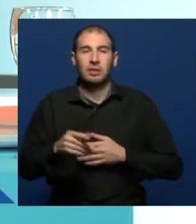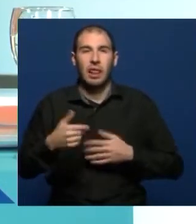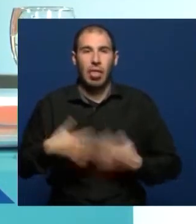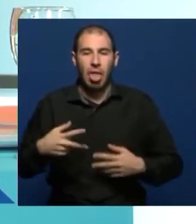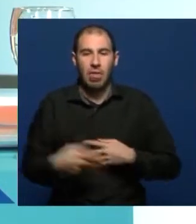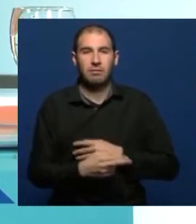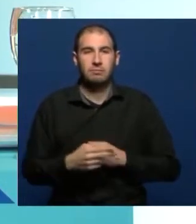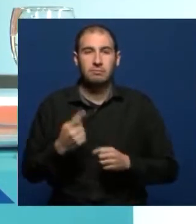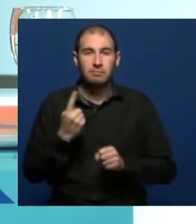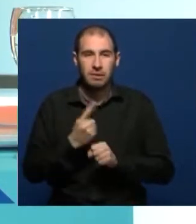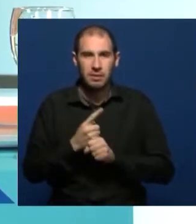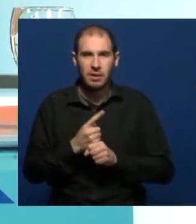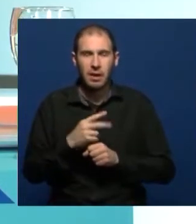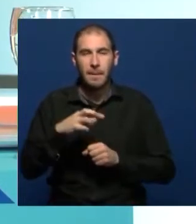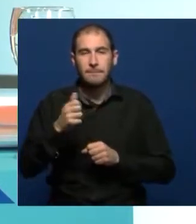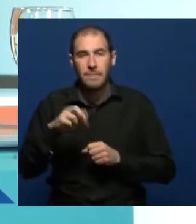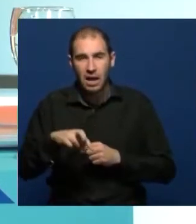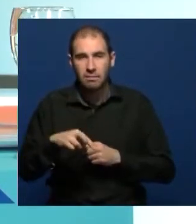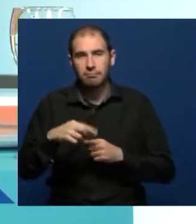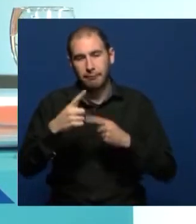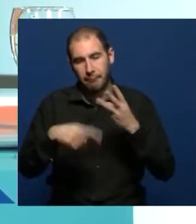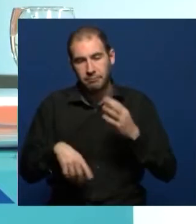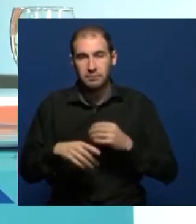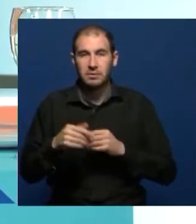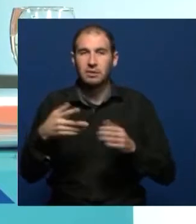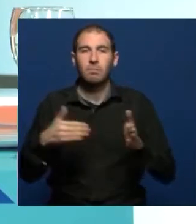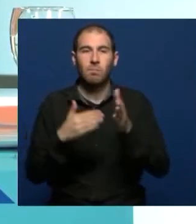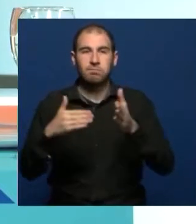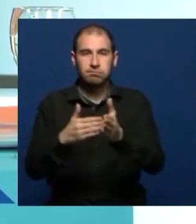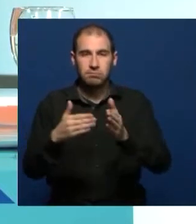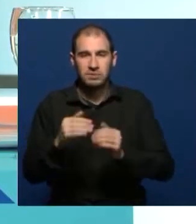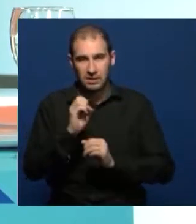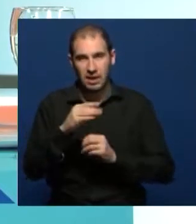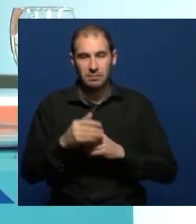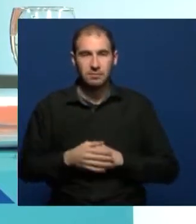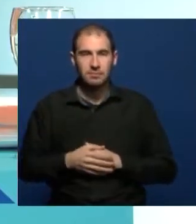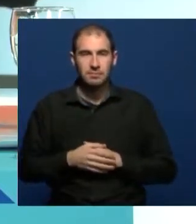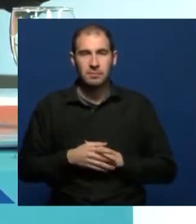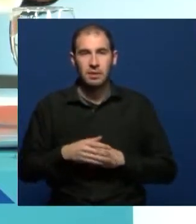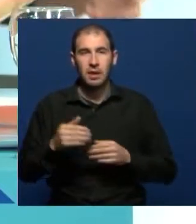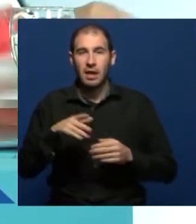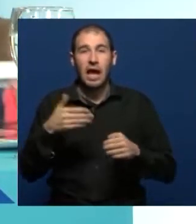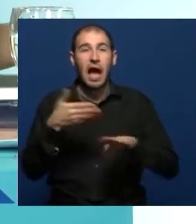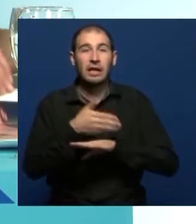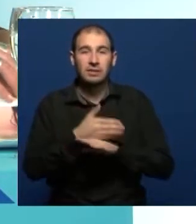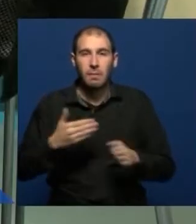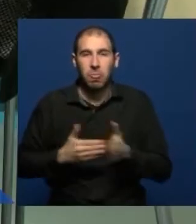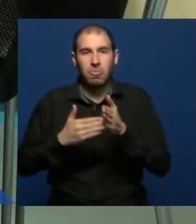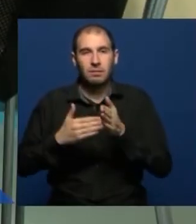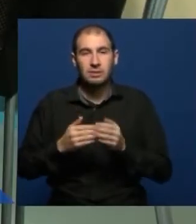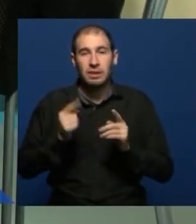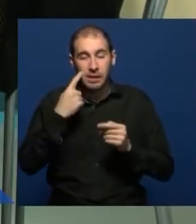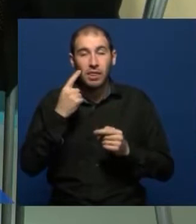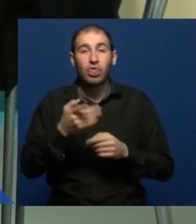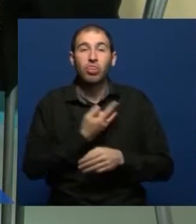emergencia primero hay que hacerse un PAP, primero, ¿no? Estas son barreras que llamamos, que obstaculizan el acceso. Entonces también dónde